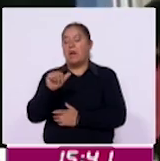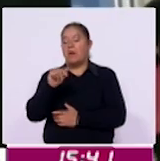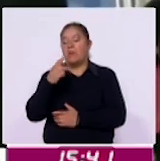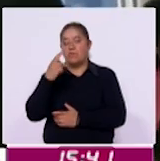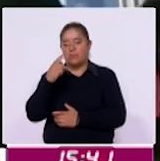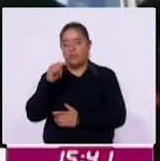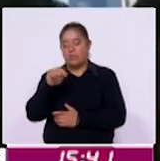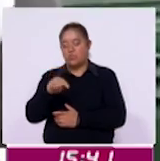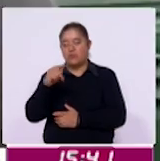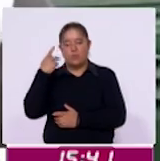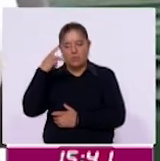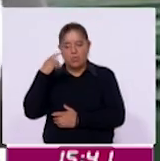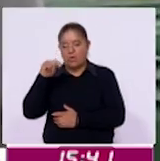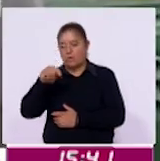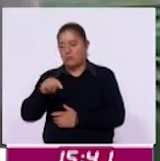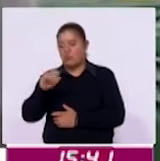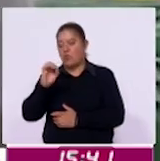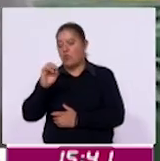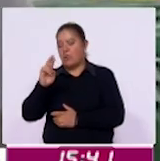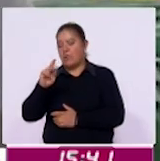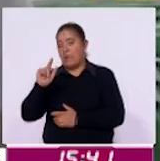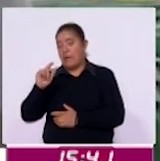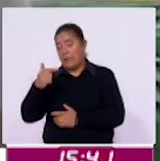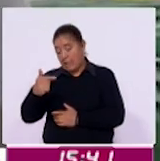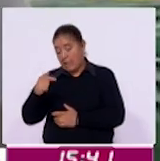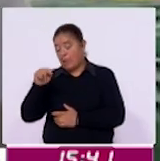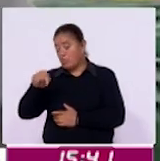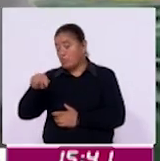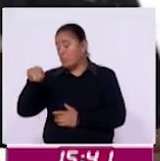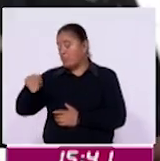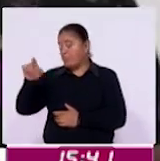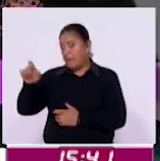www.beapuebla.org.mx. Para Corazit Noticias, Beatriz Vázquez.